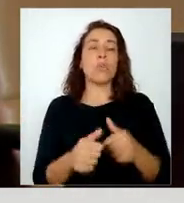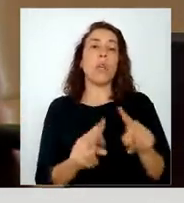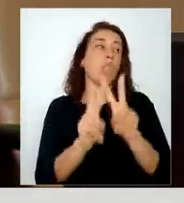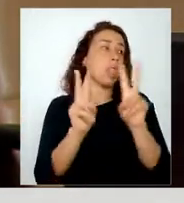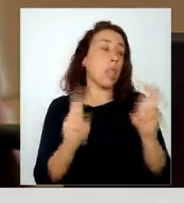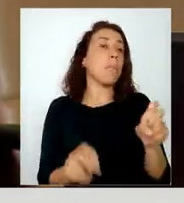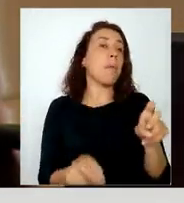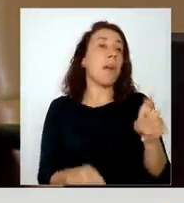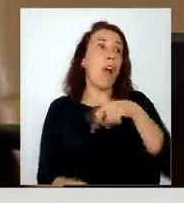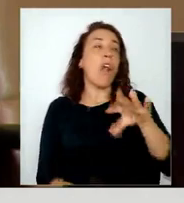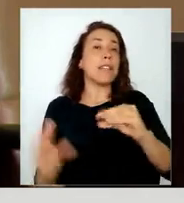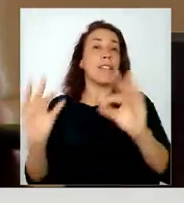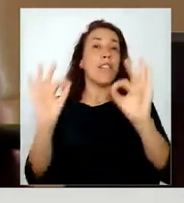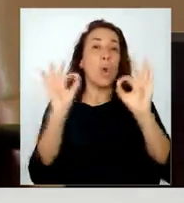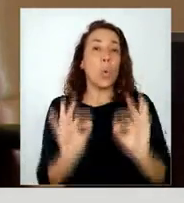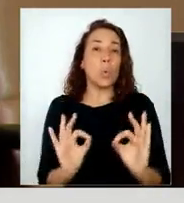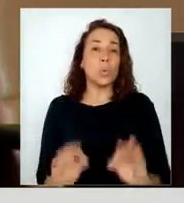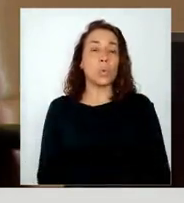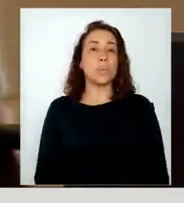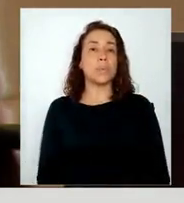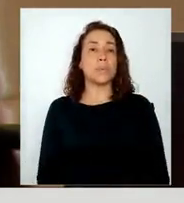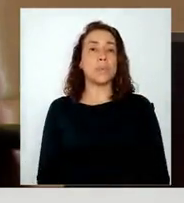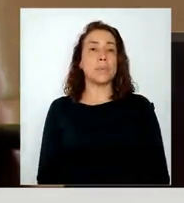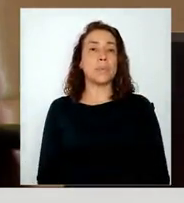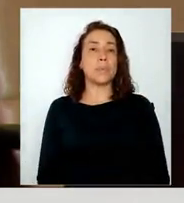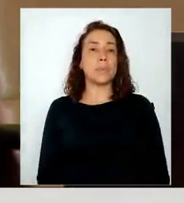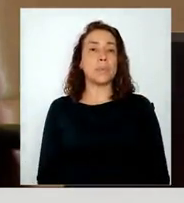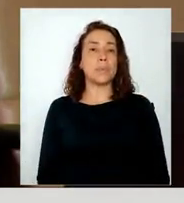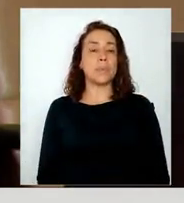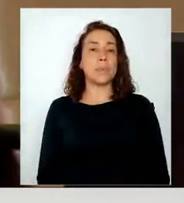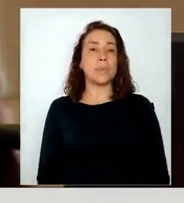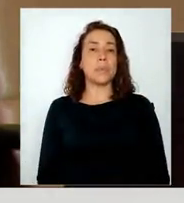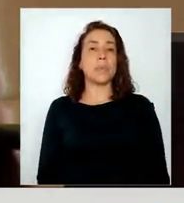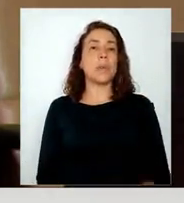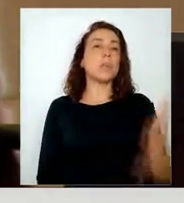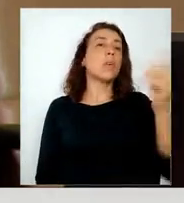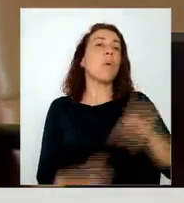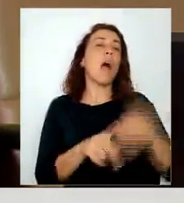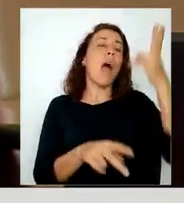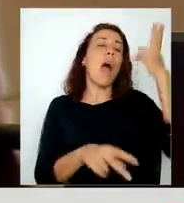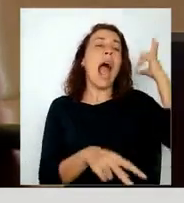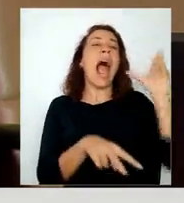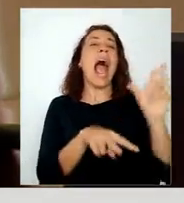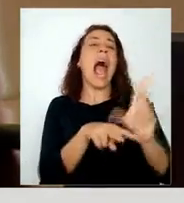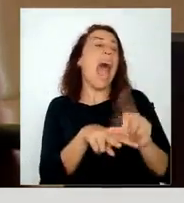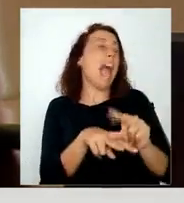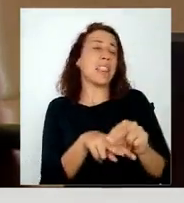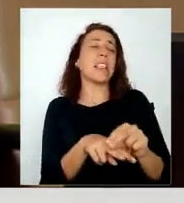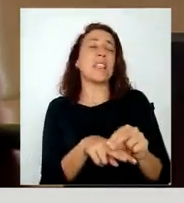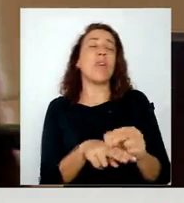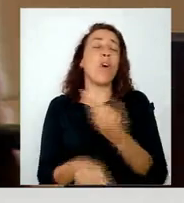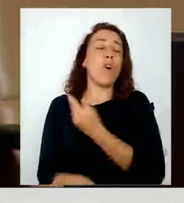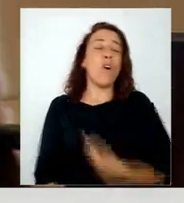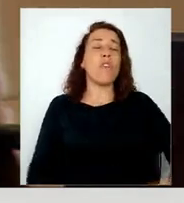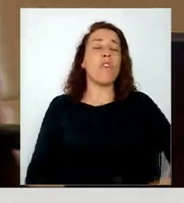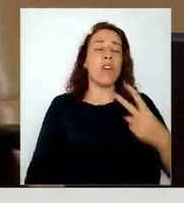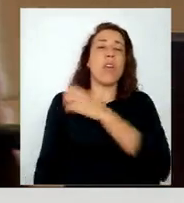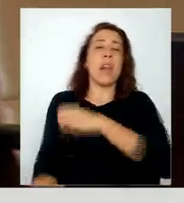estimados compañeros son tan antiguas como el hilo negro gobiernos regionales municipios